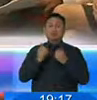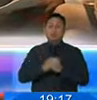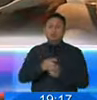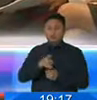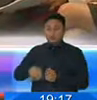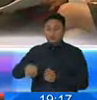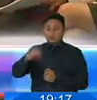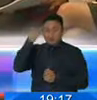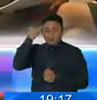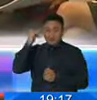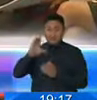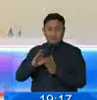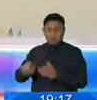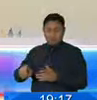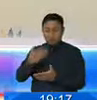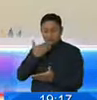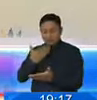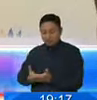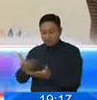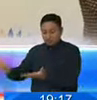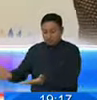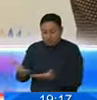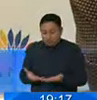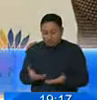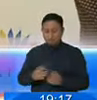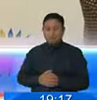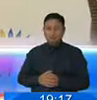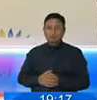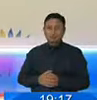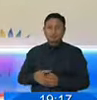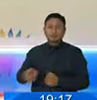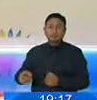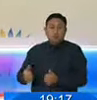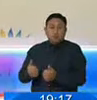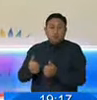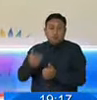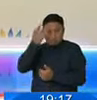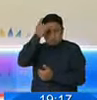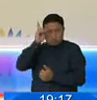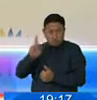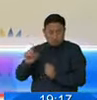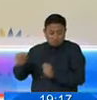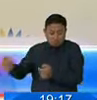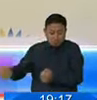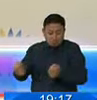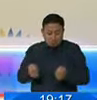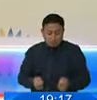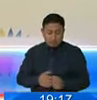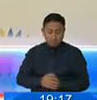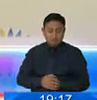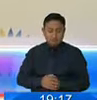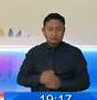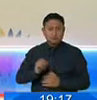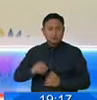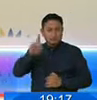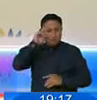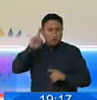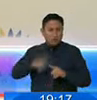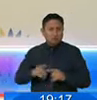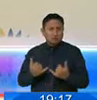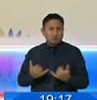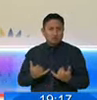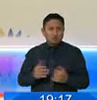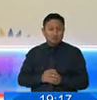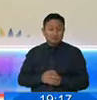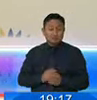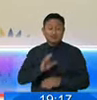que surge de la sociedad civil. Sumar estas buenas voluntades y además muy coherente con el momento político